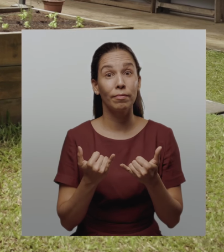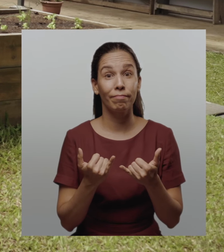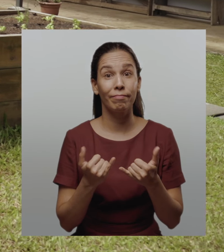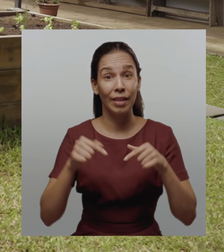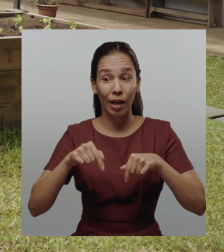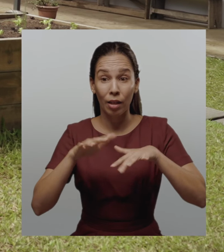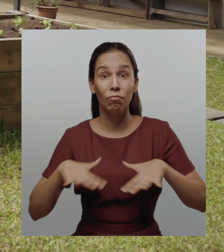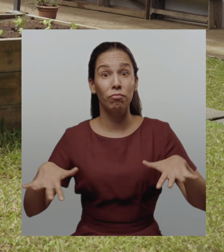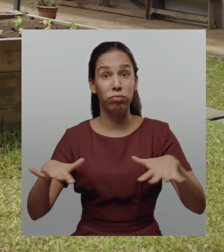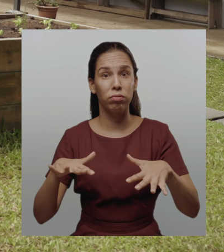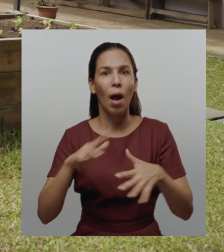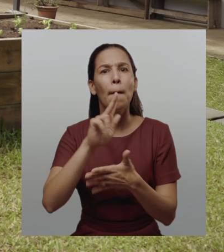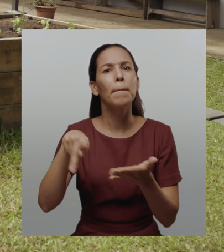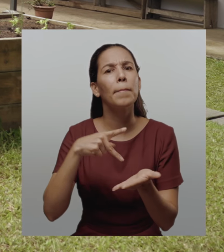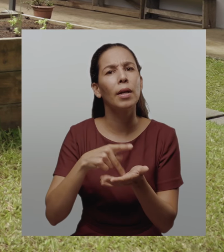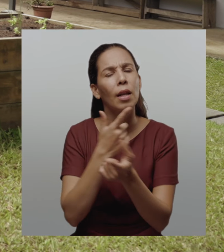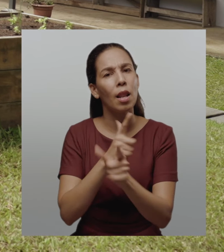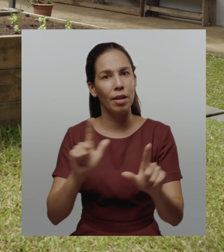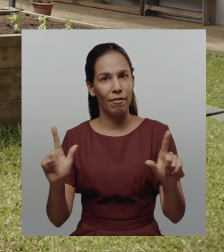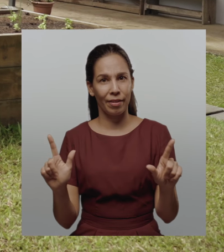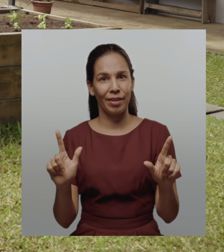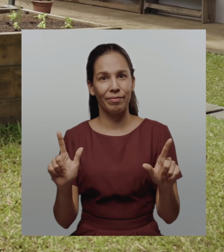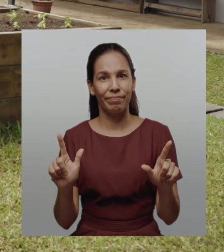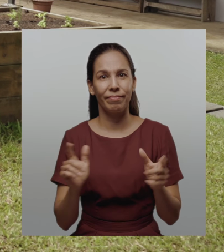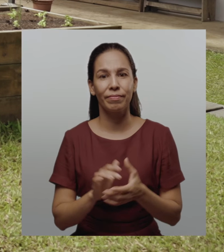Ahora, acá estoy en el Parque de la Libertad,